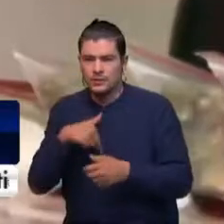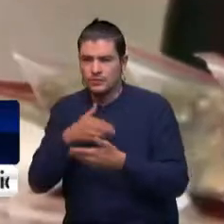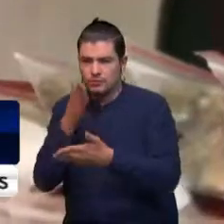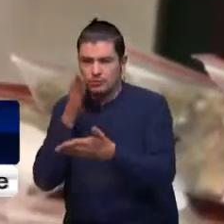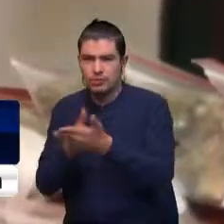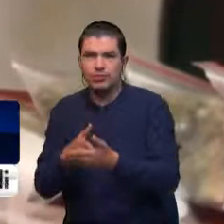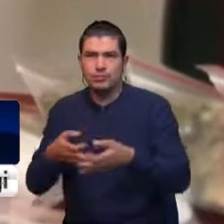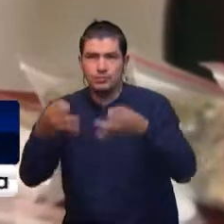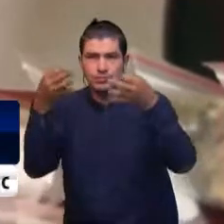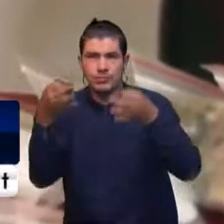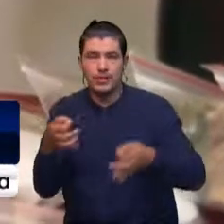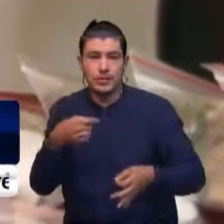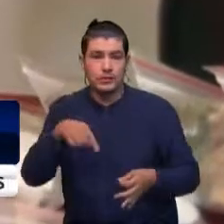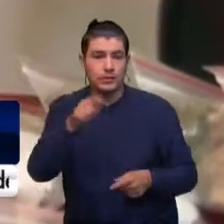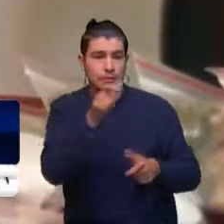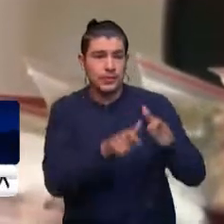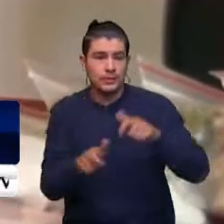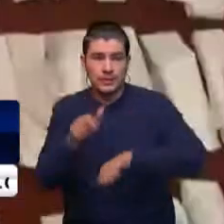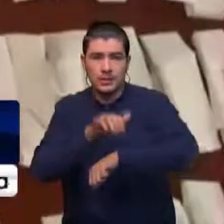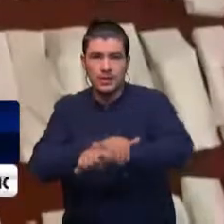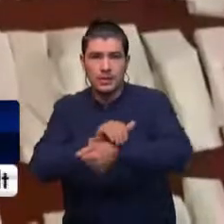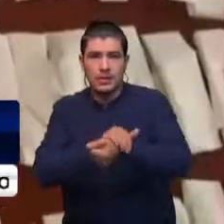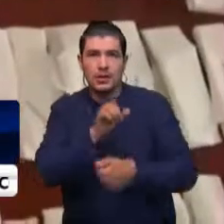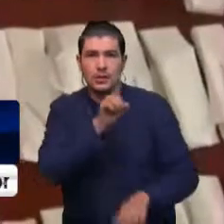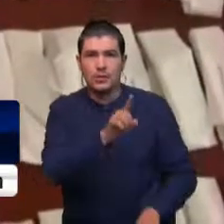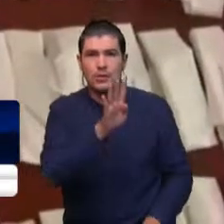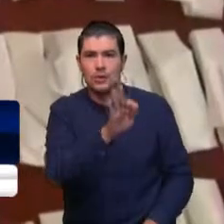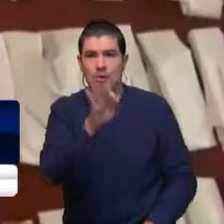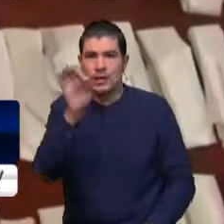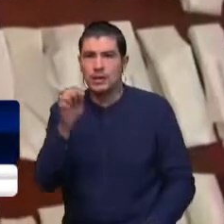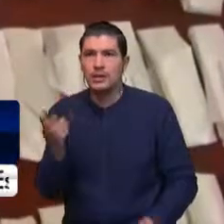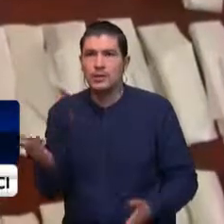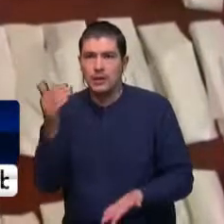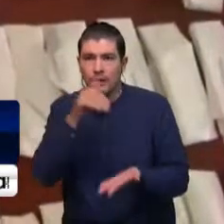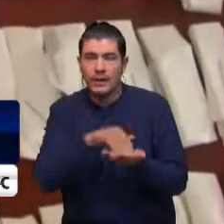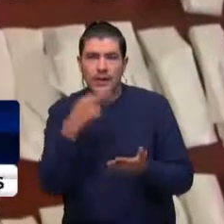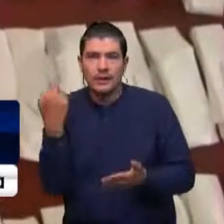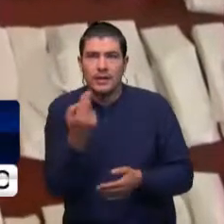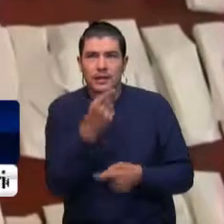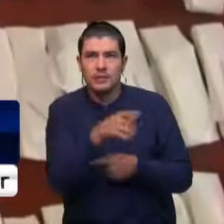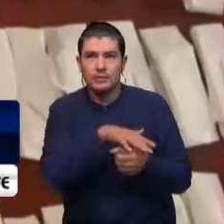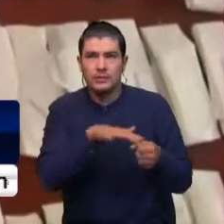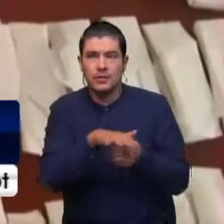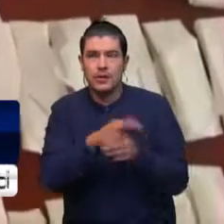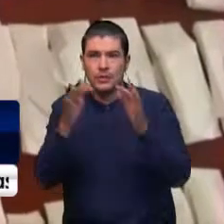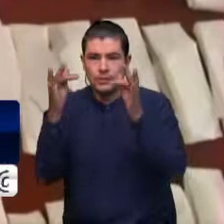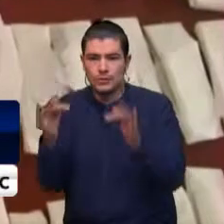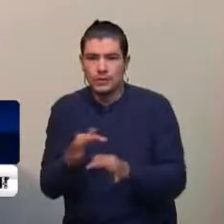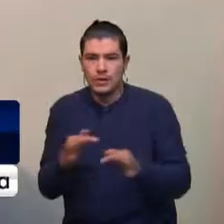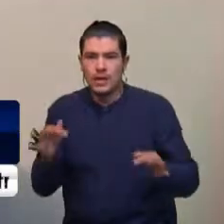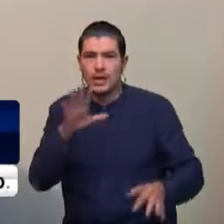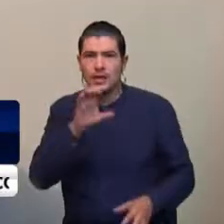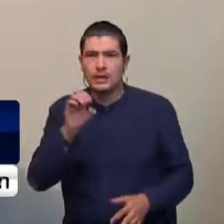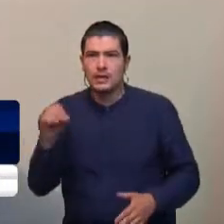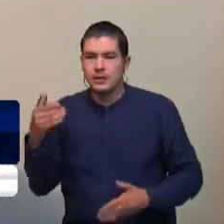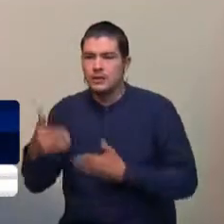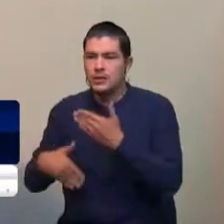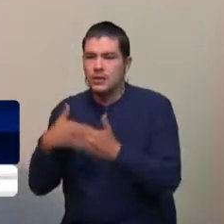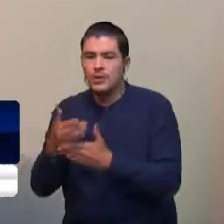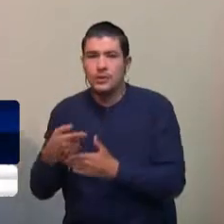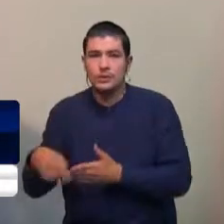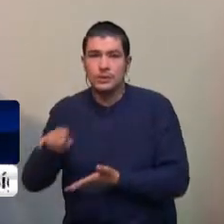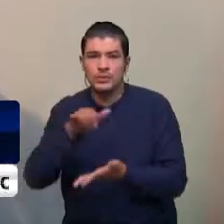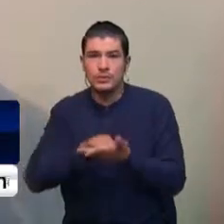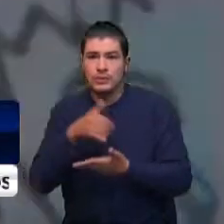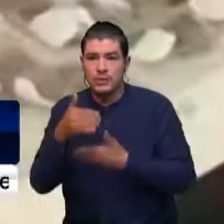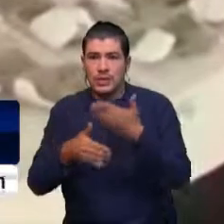contundente de los capturados 148 son reincidentes con un total de 500 procesos con los decomisos de estupefacientes